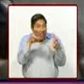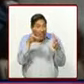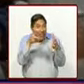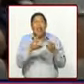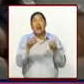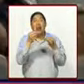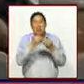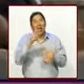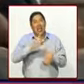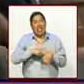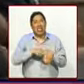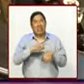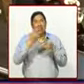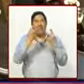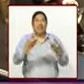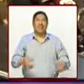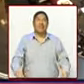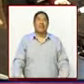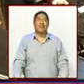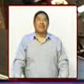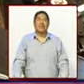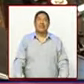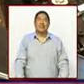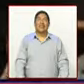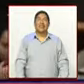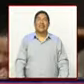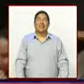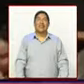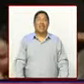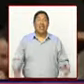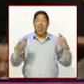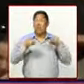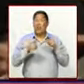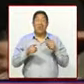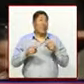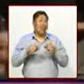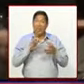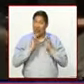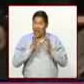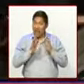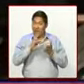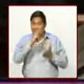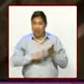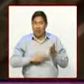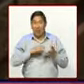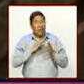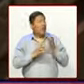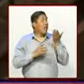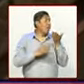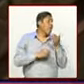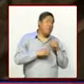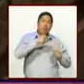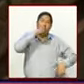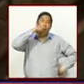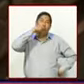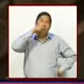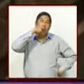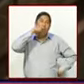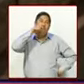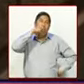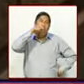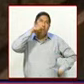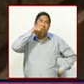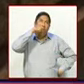más momentos desde otro ángulo. Y mientras los artículos se leen, otros charlan con los chupetes y pasándola